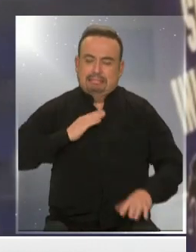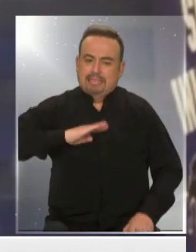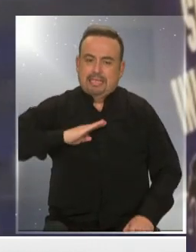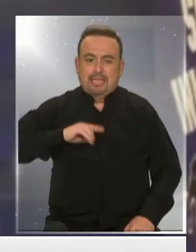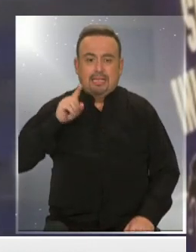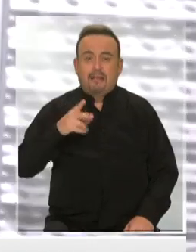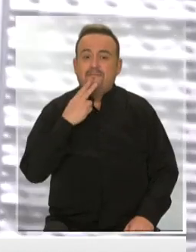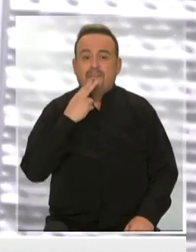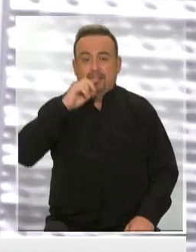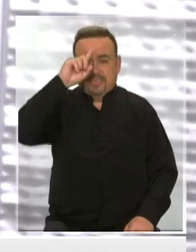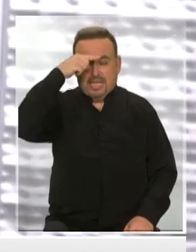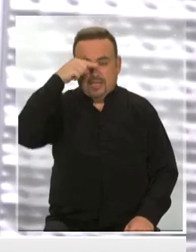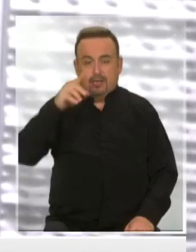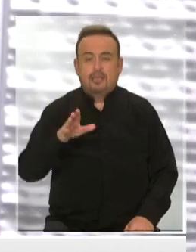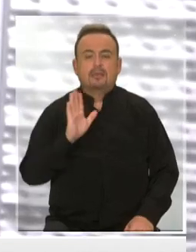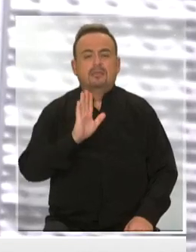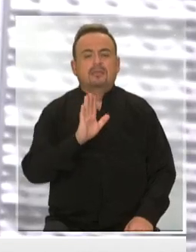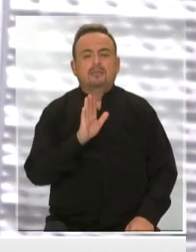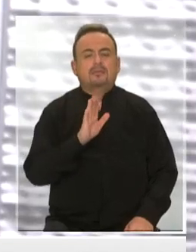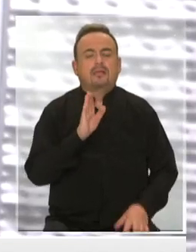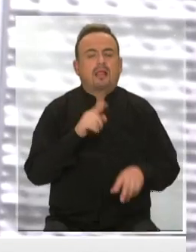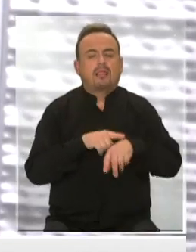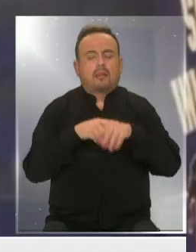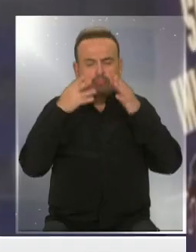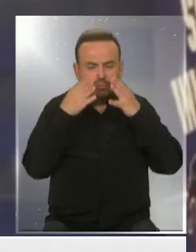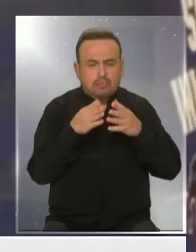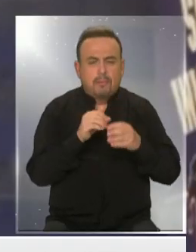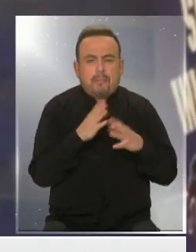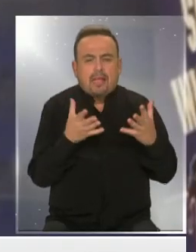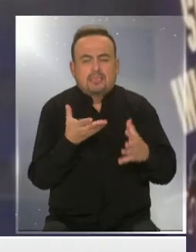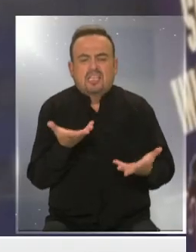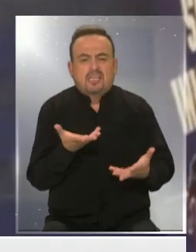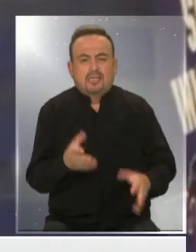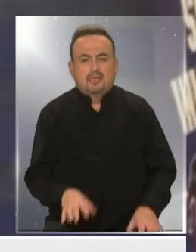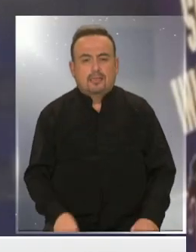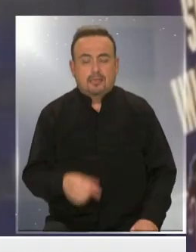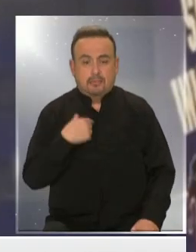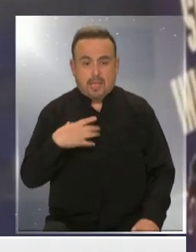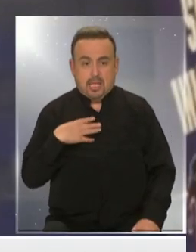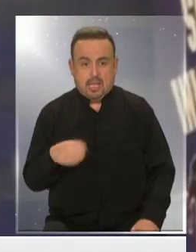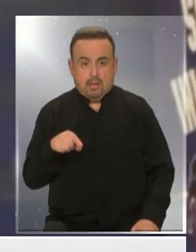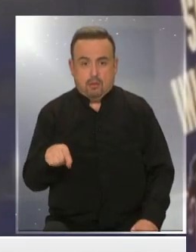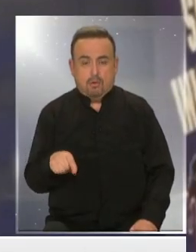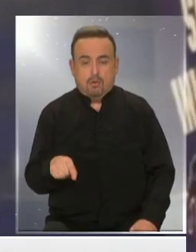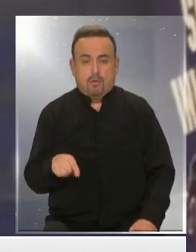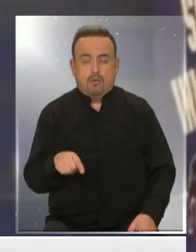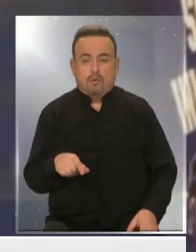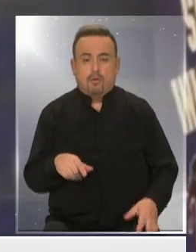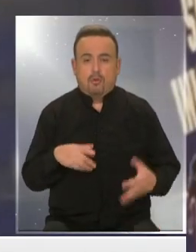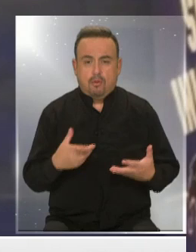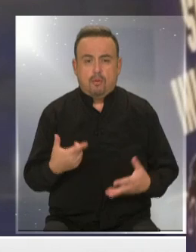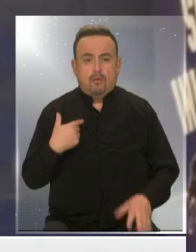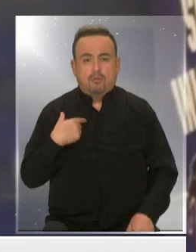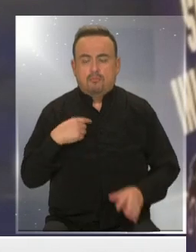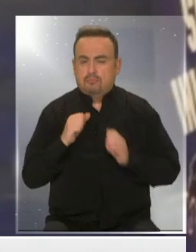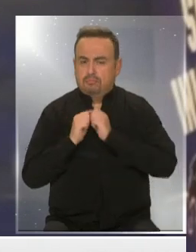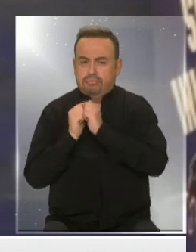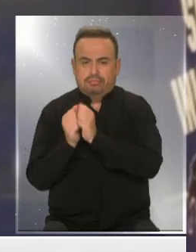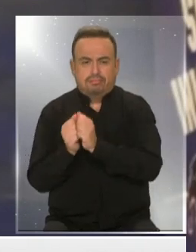Ellos viven en San Antonio. Oye, Sergio, ¿a quién le estáis dedicando más tiempo? A mi hijo. Estoy con él...